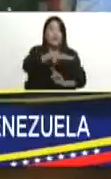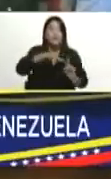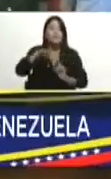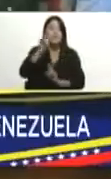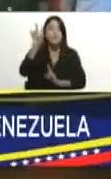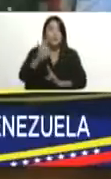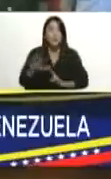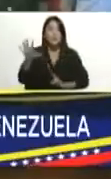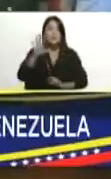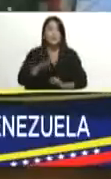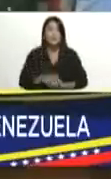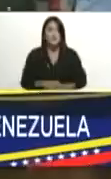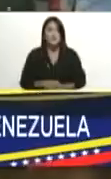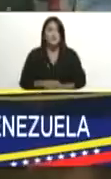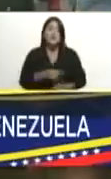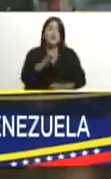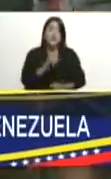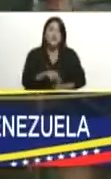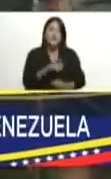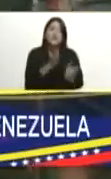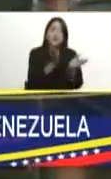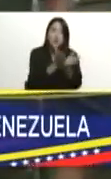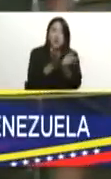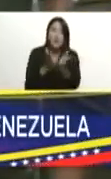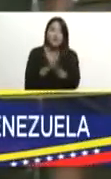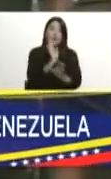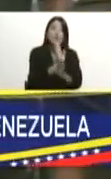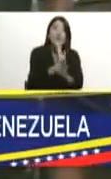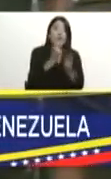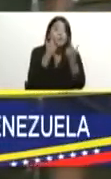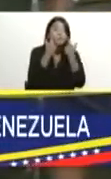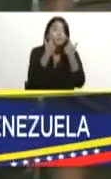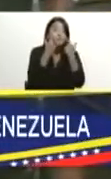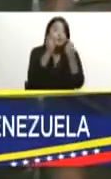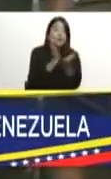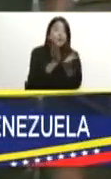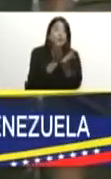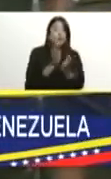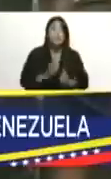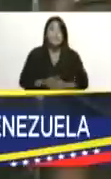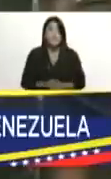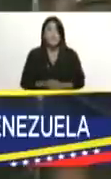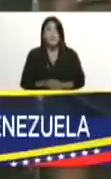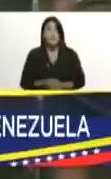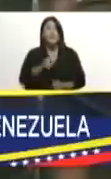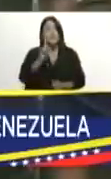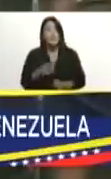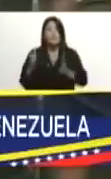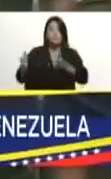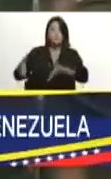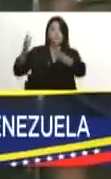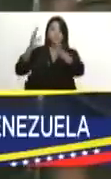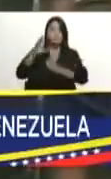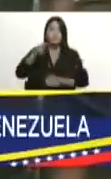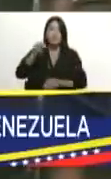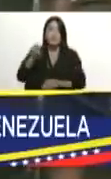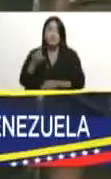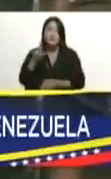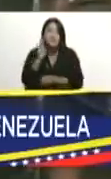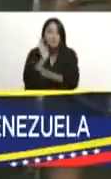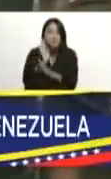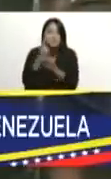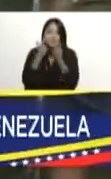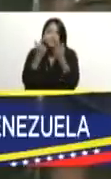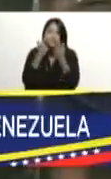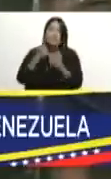decir, los centros de votación que son escuelas y también las infraestructuras del CNE. Allí vamos a estar nosotros presentes